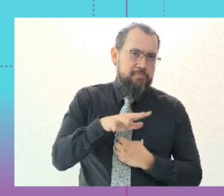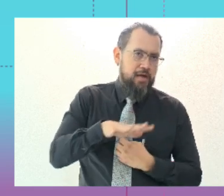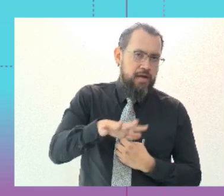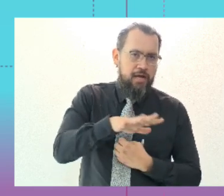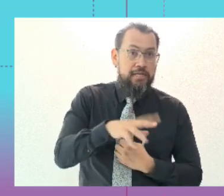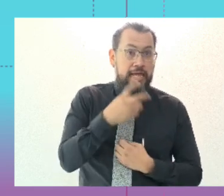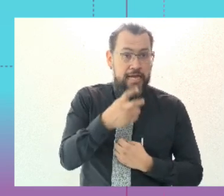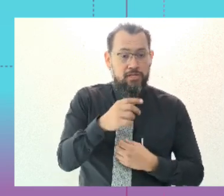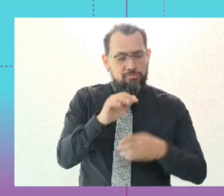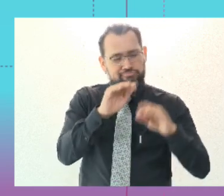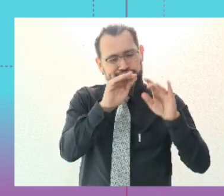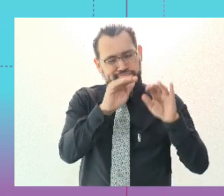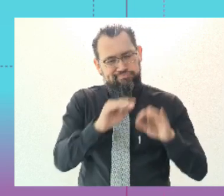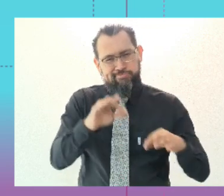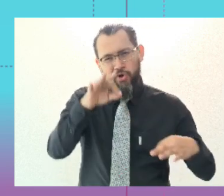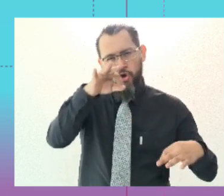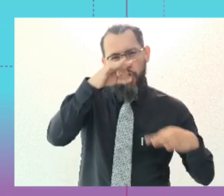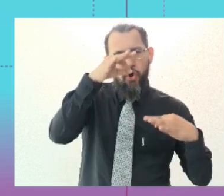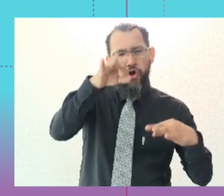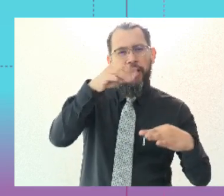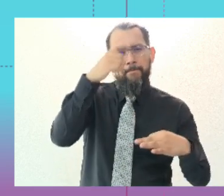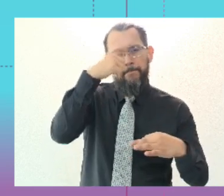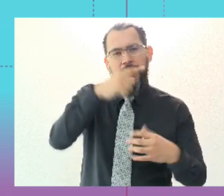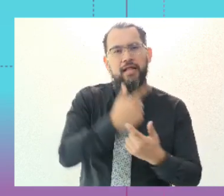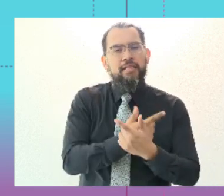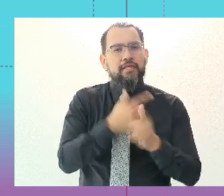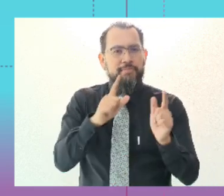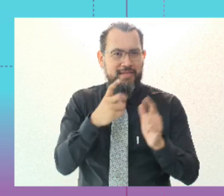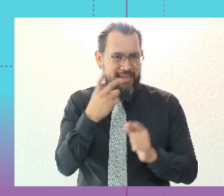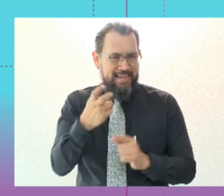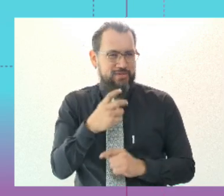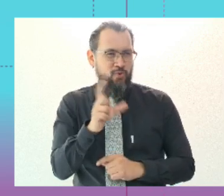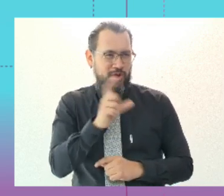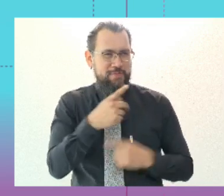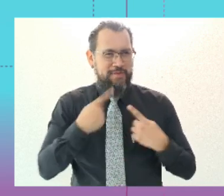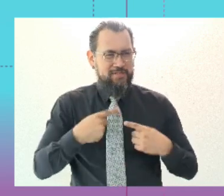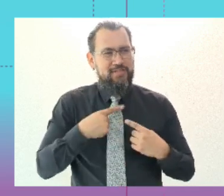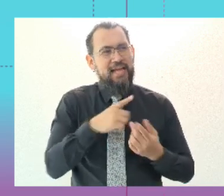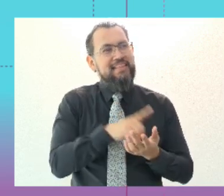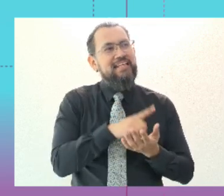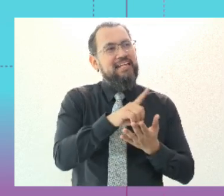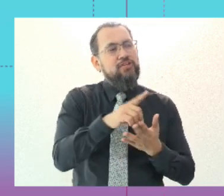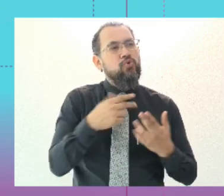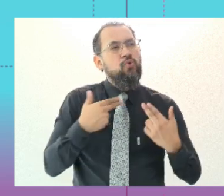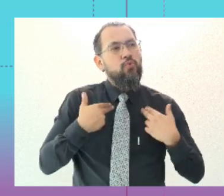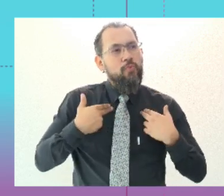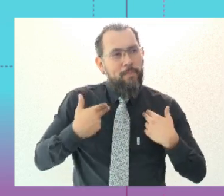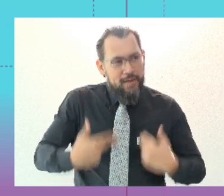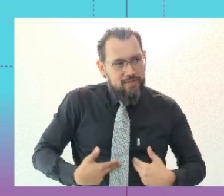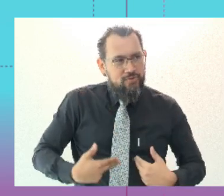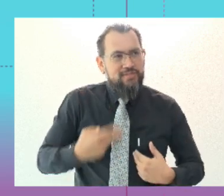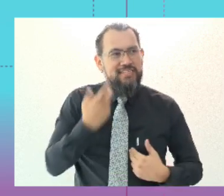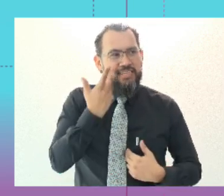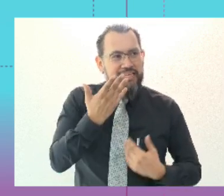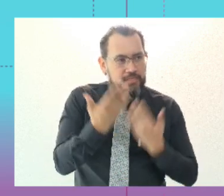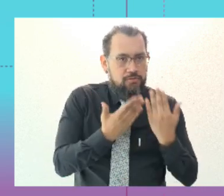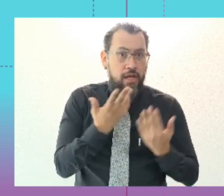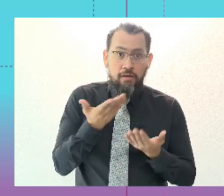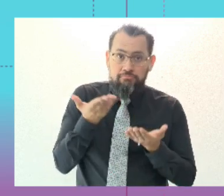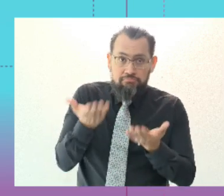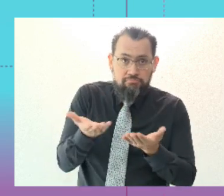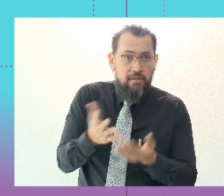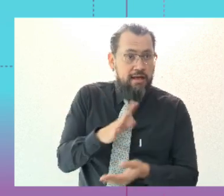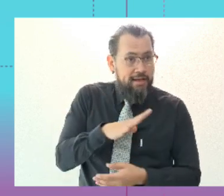las Libertades. Por eso a mí cuando me pregunta un estudiante que quiere estudiar derechos humanos, le digo, vaya, métase al archivo. Ahí están los derechos